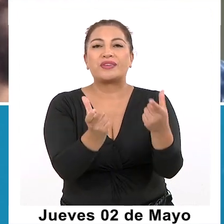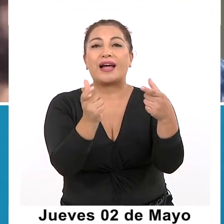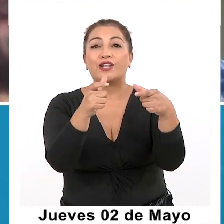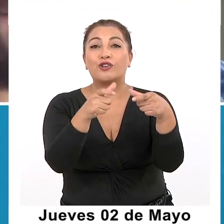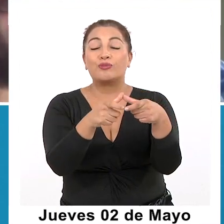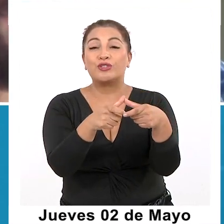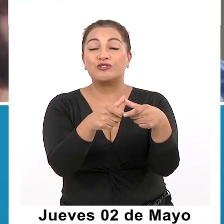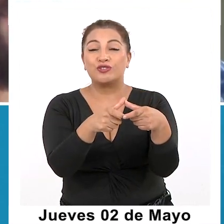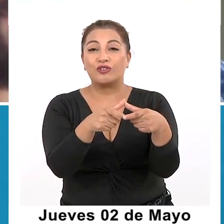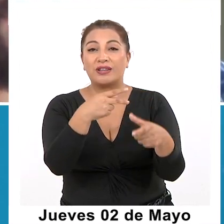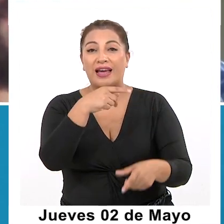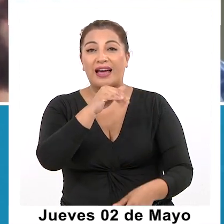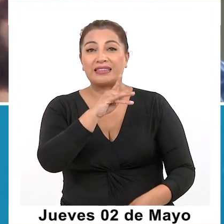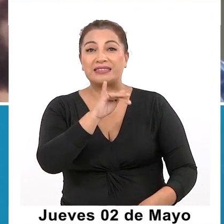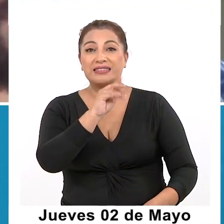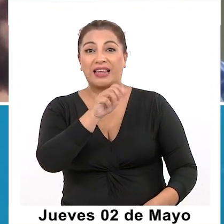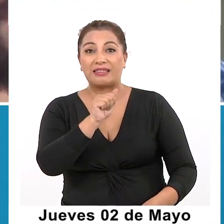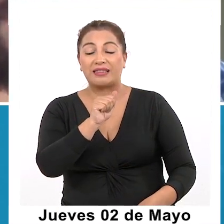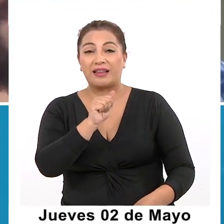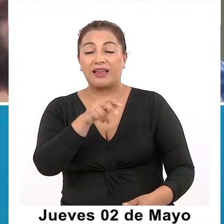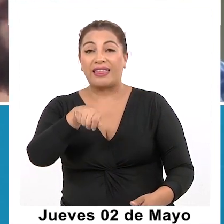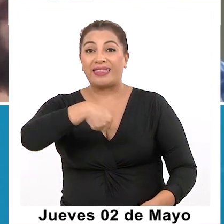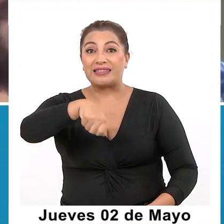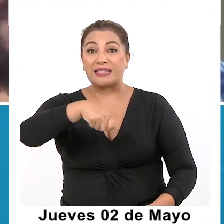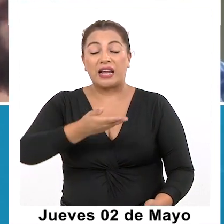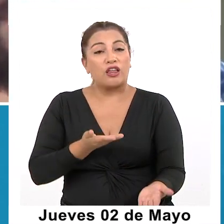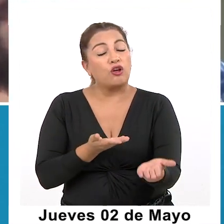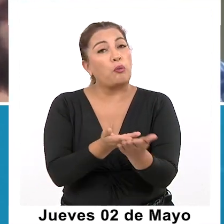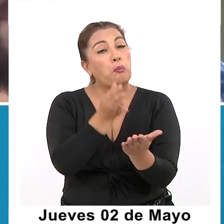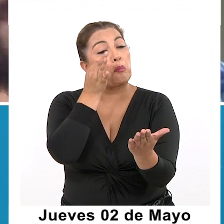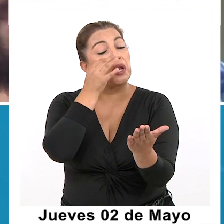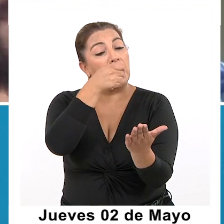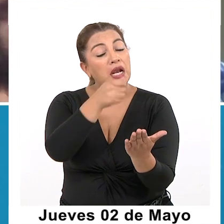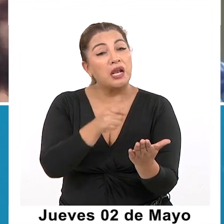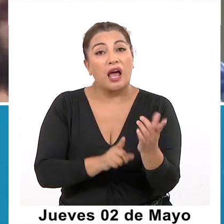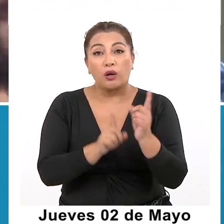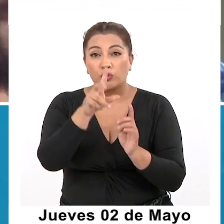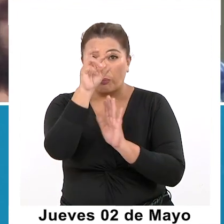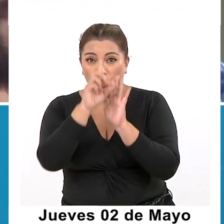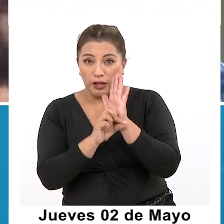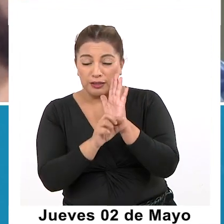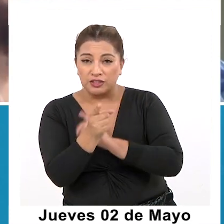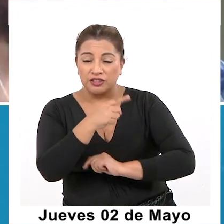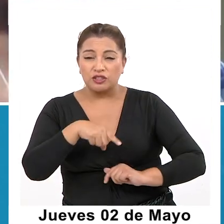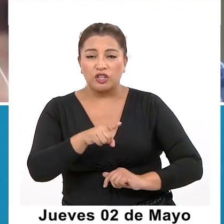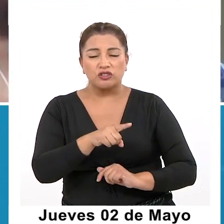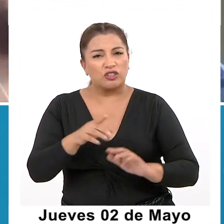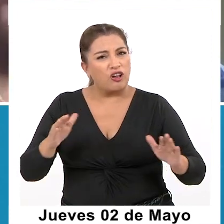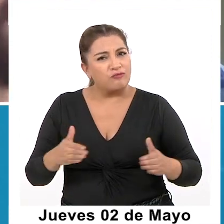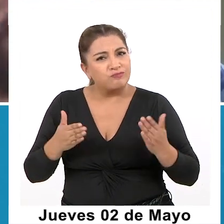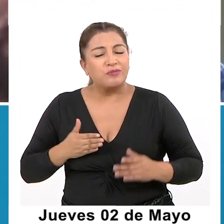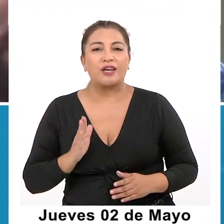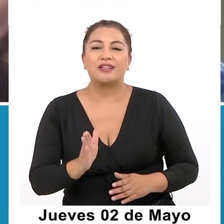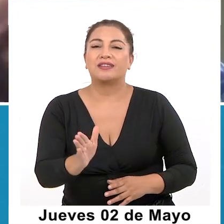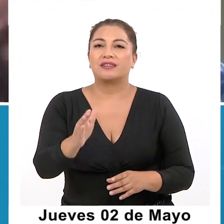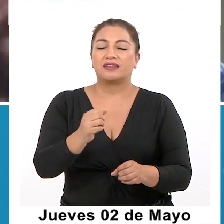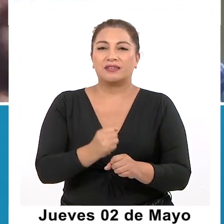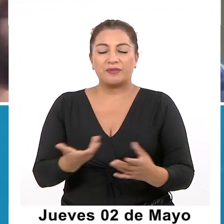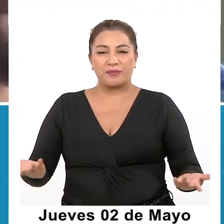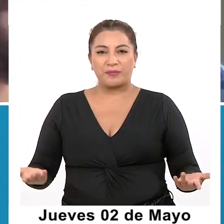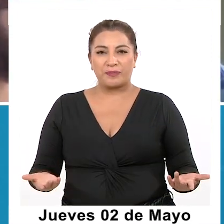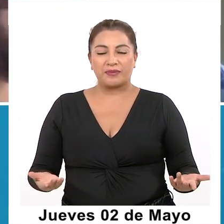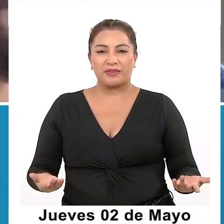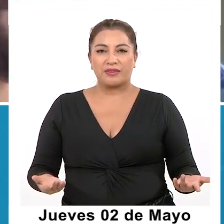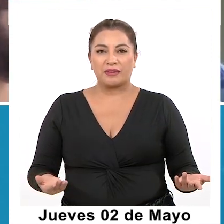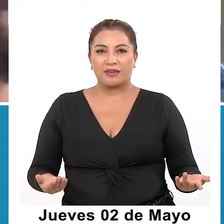senado donde también nos corresponderá exponer y donde uno de las particularidades de este proyecto que a nosotros nos incentiva seguir trabajando con mucha fuerza